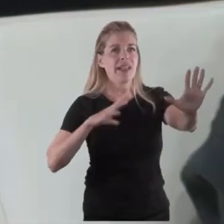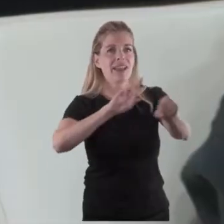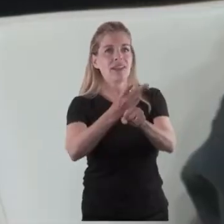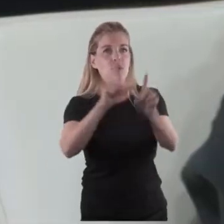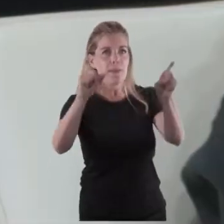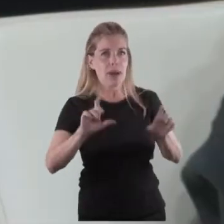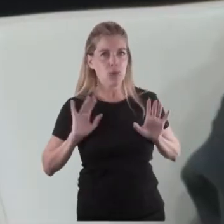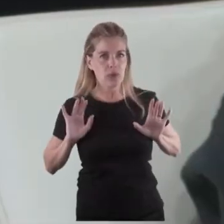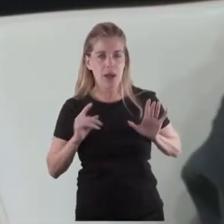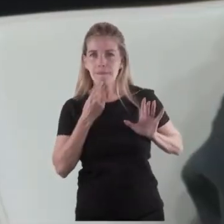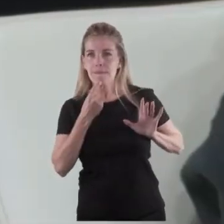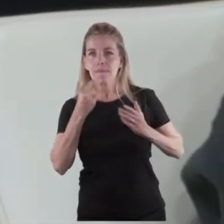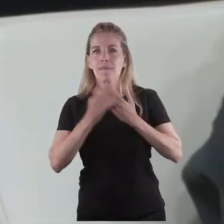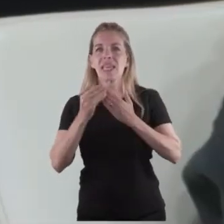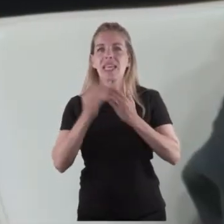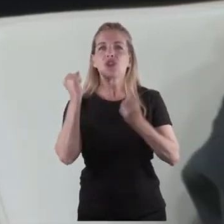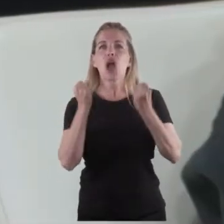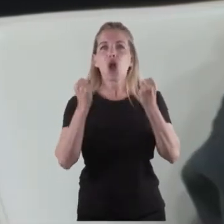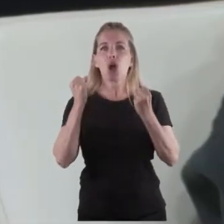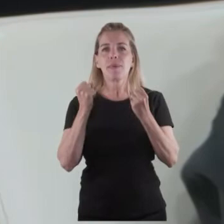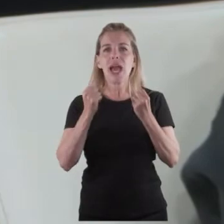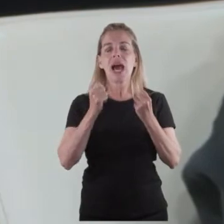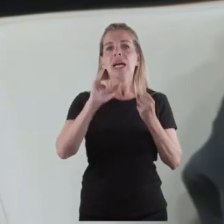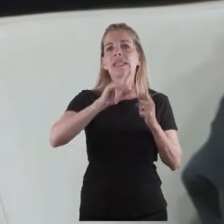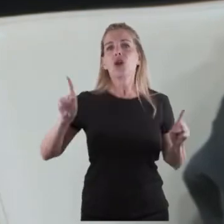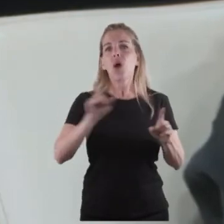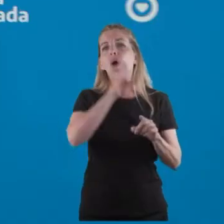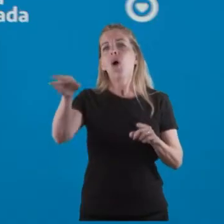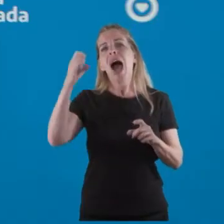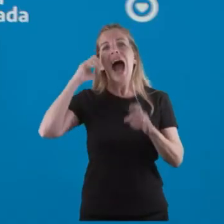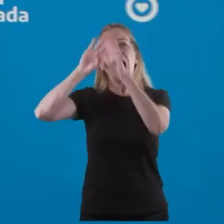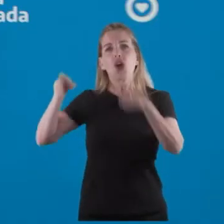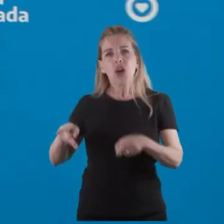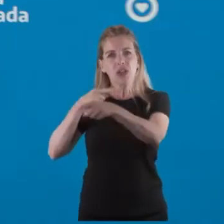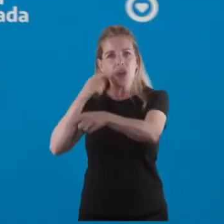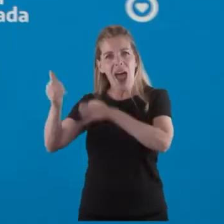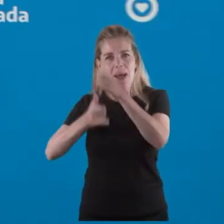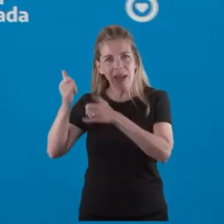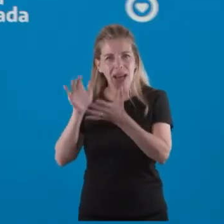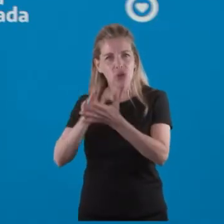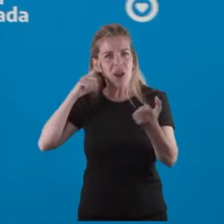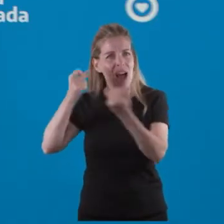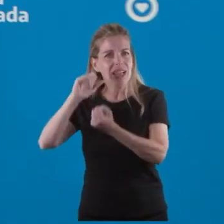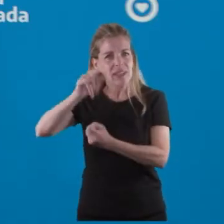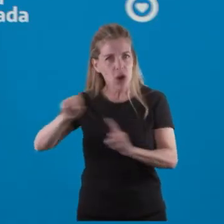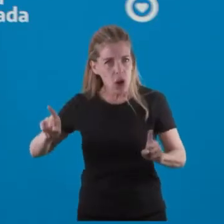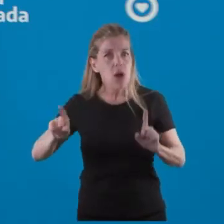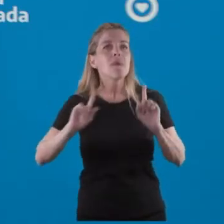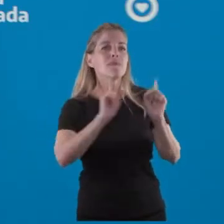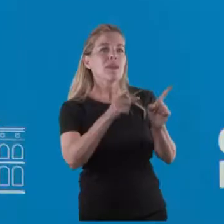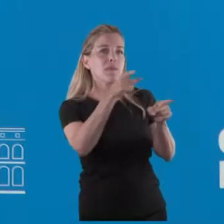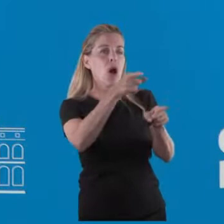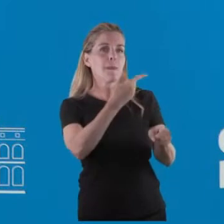guzmán va a ir al congreso a explicar los términos del acuerdo estaba conversando el presidente de la cámara de